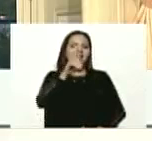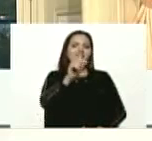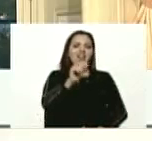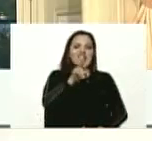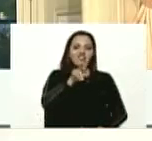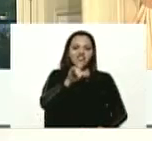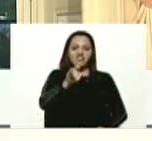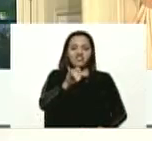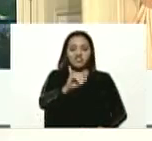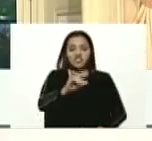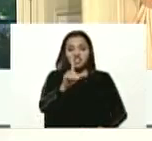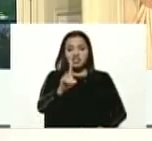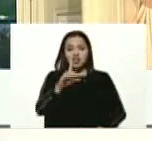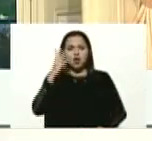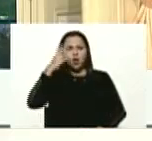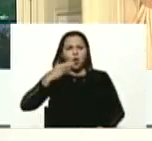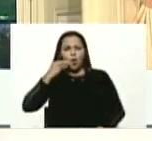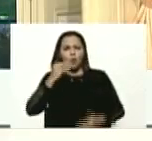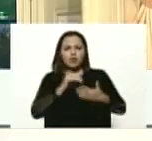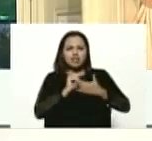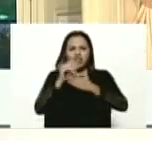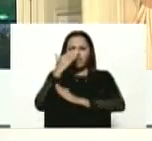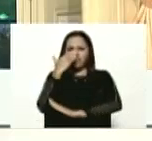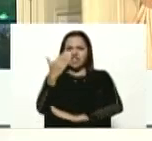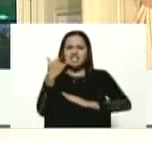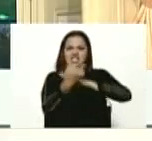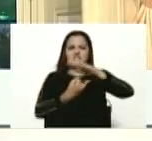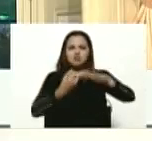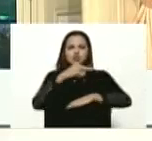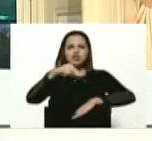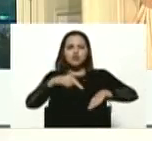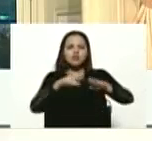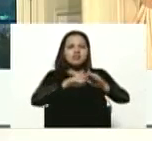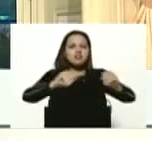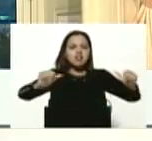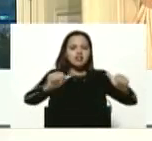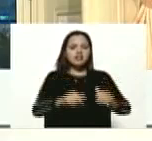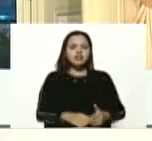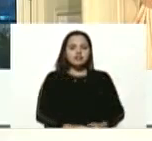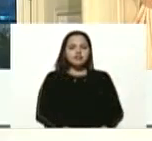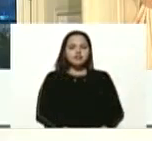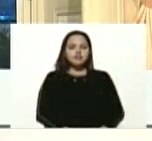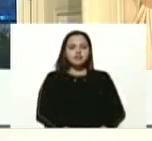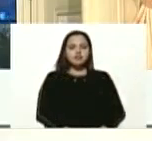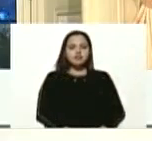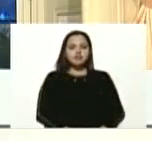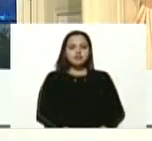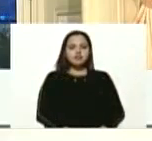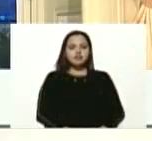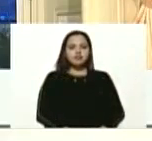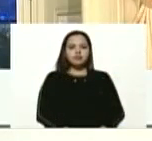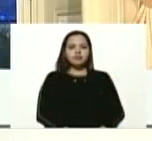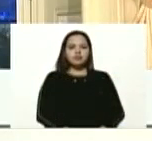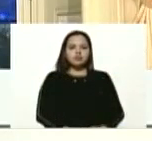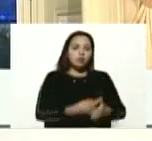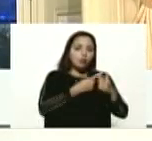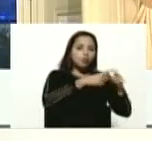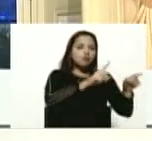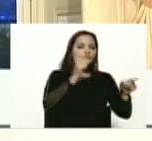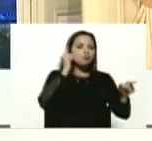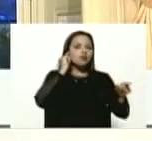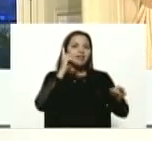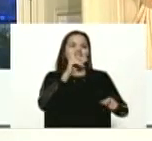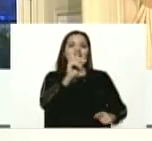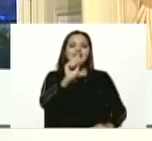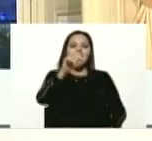líder al frente del Instituto Nacional de Tierras, y están con Damaris